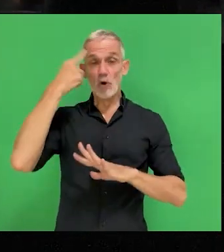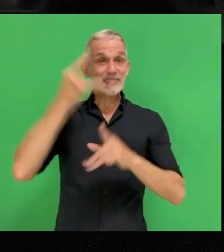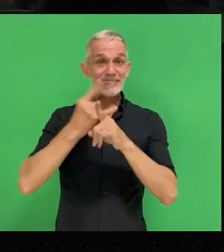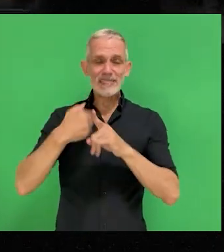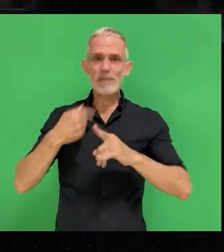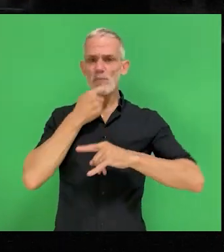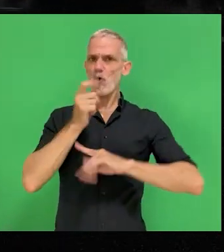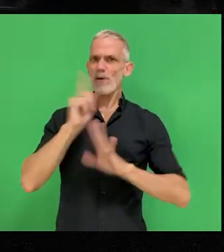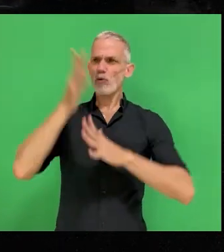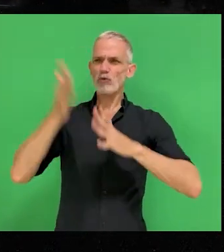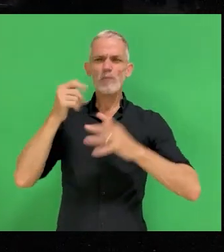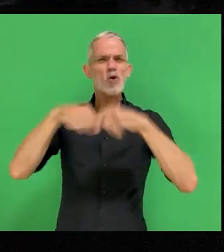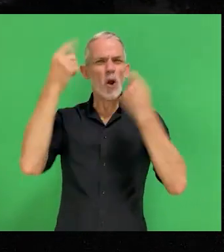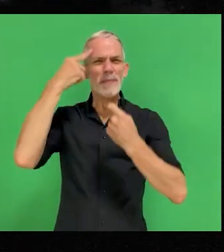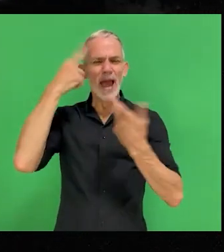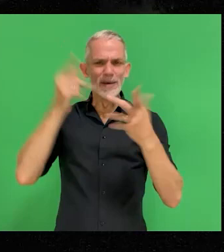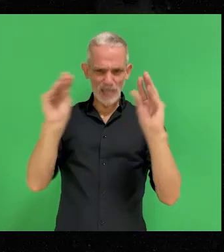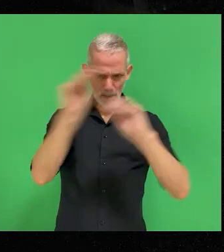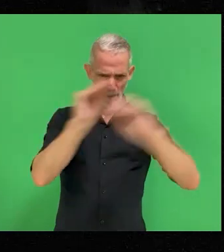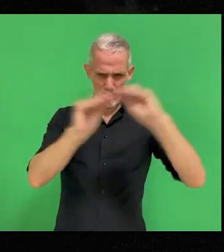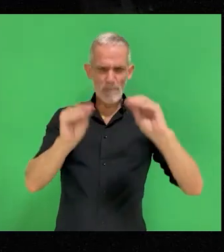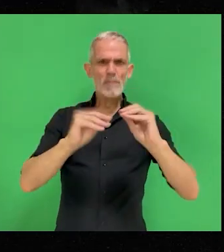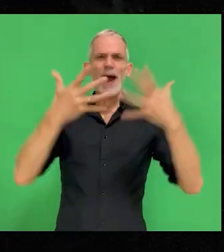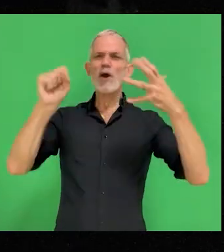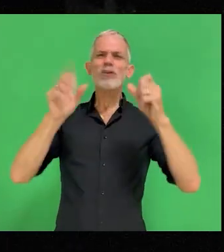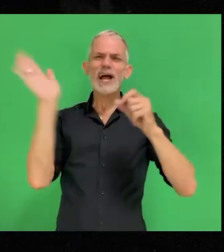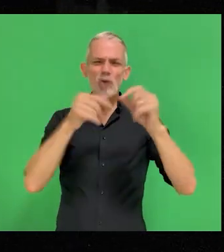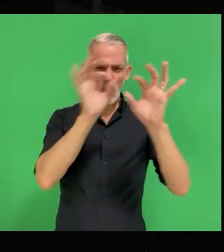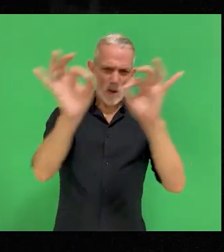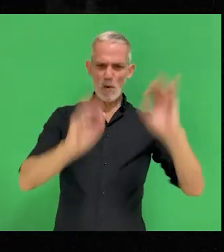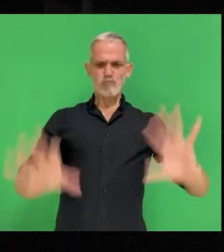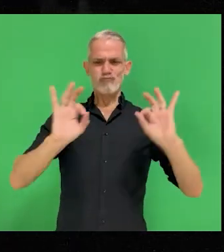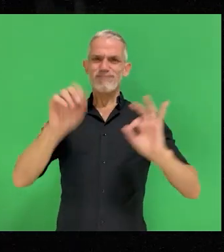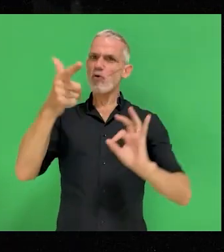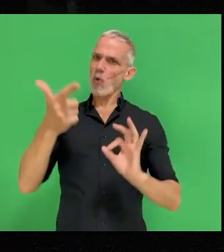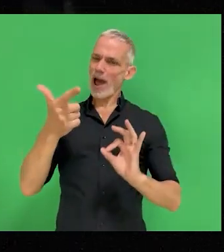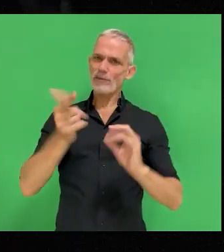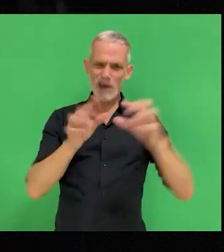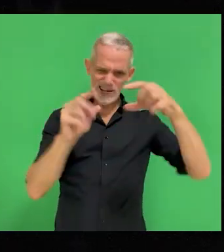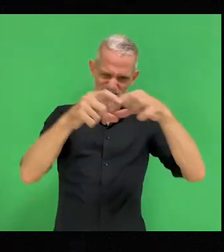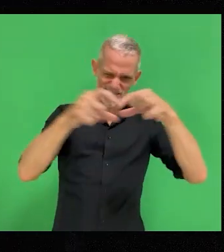las piezas. No todas las piezas encajan, hay muchas repetidas, aparecen de manera espontánea.